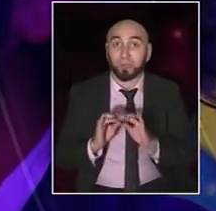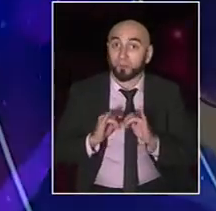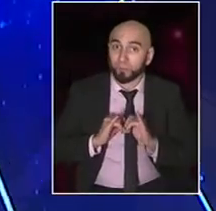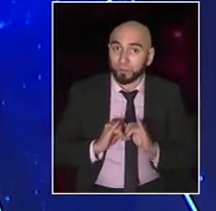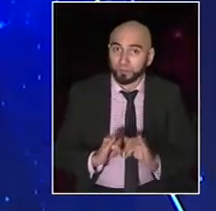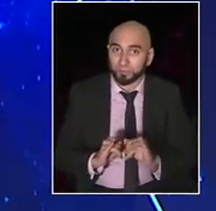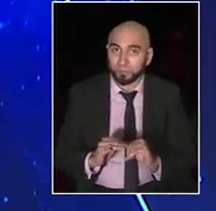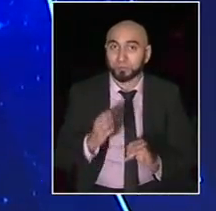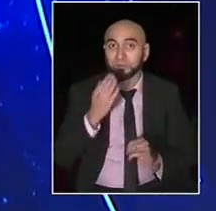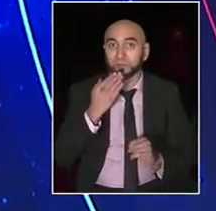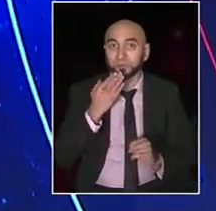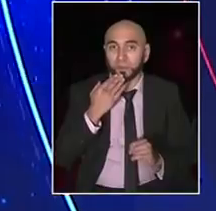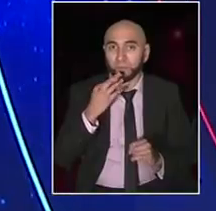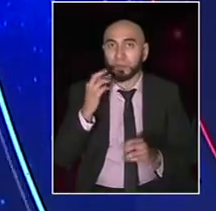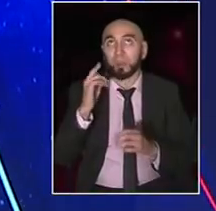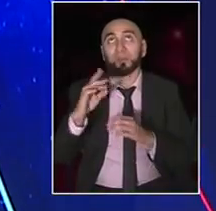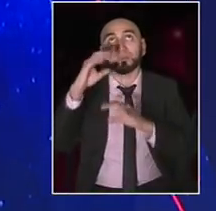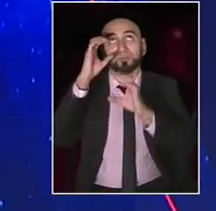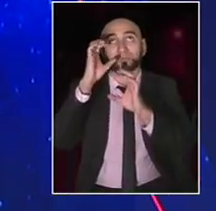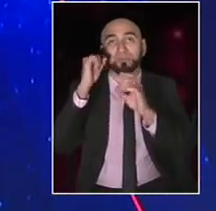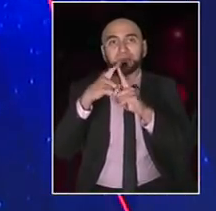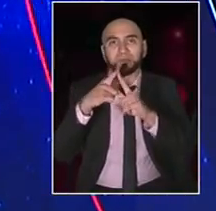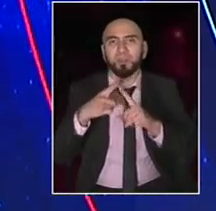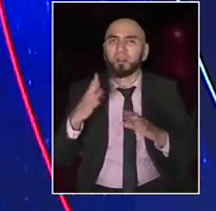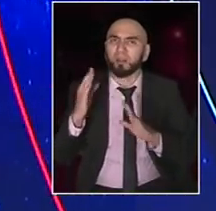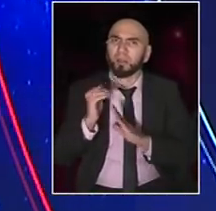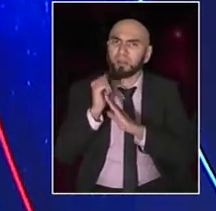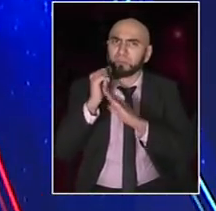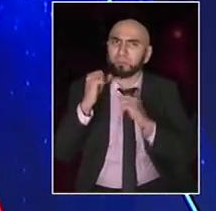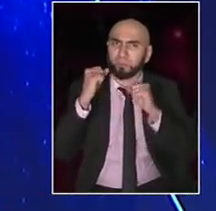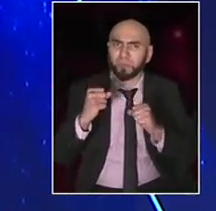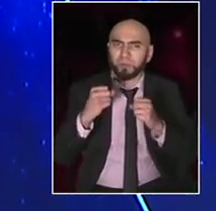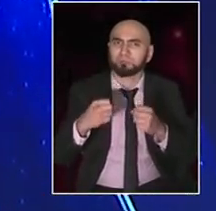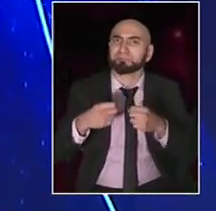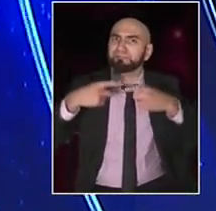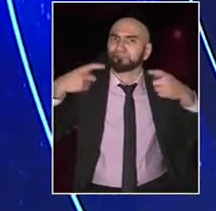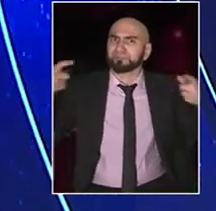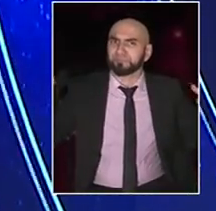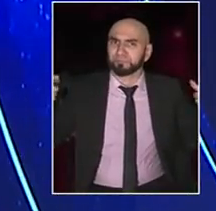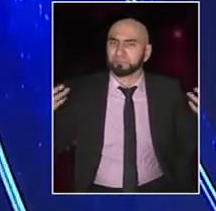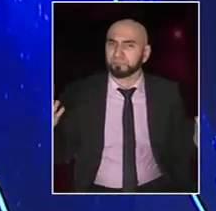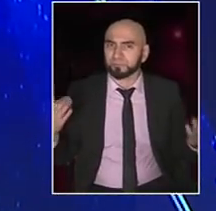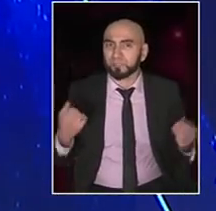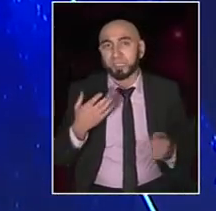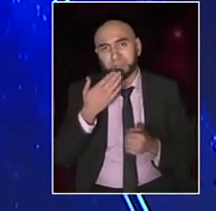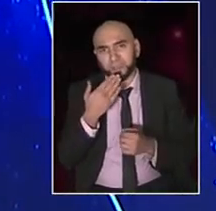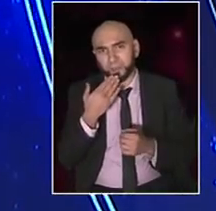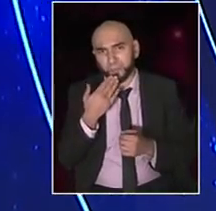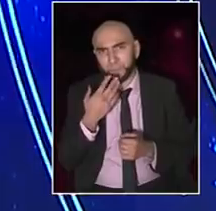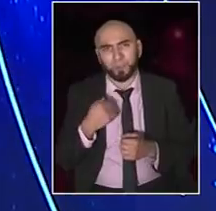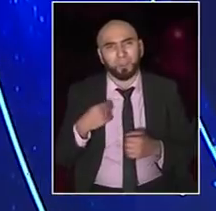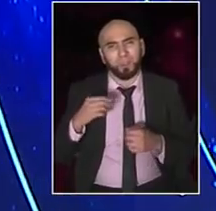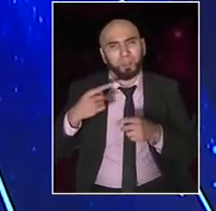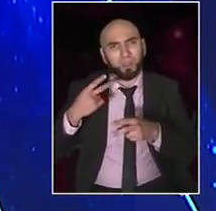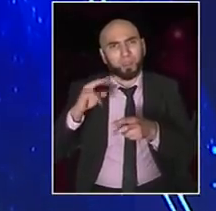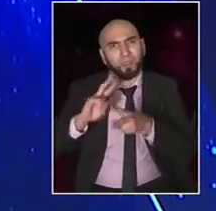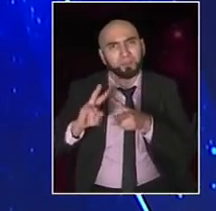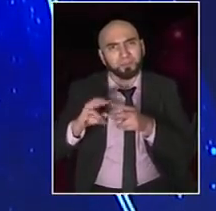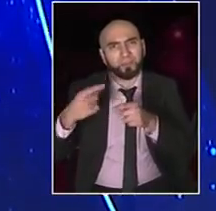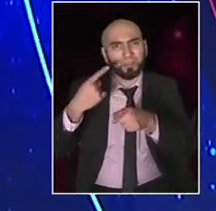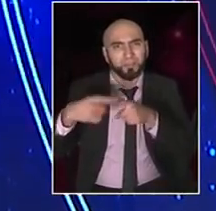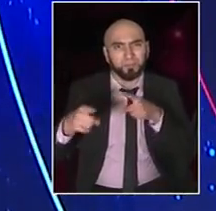que la astronomía lidere ese proceso que luego pueda expandirse a otros sectores, para diversificar la composición y